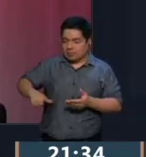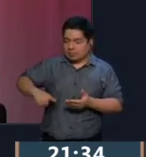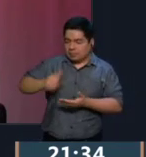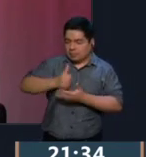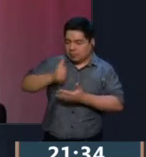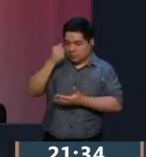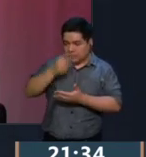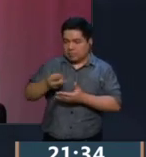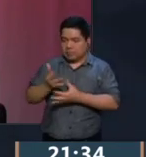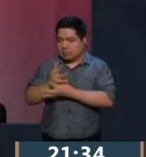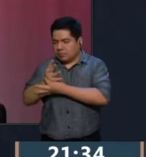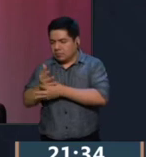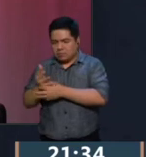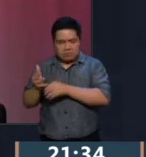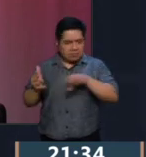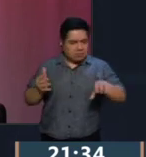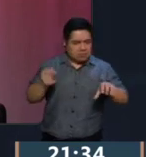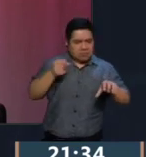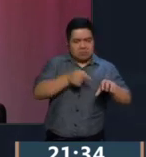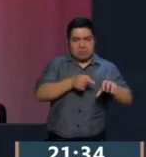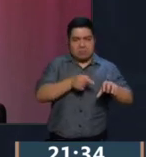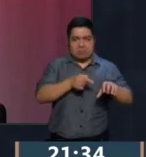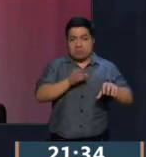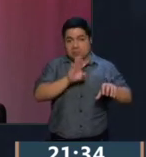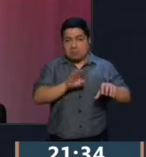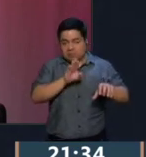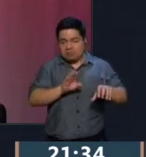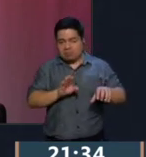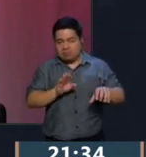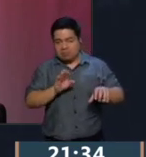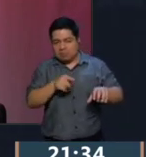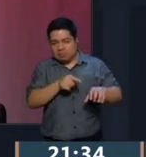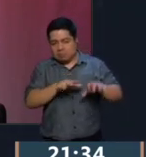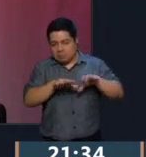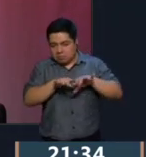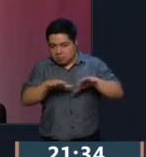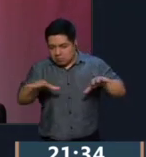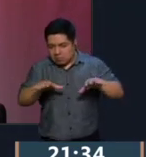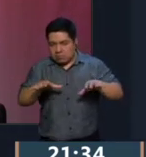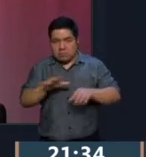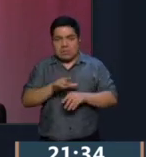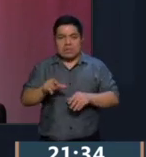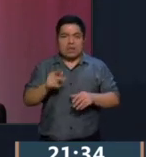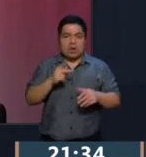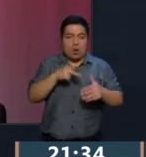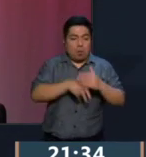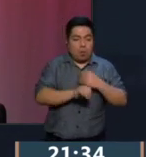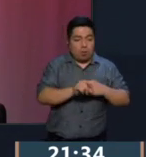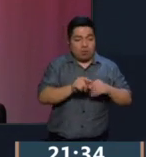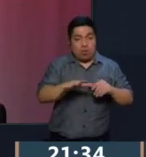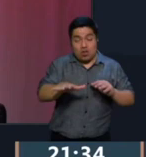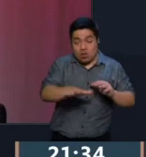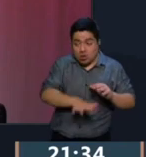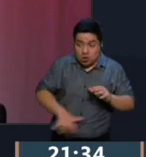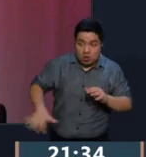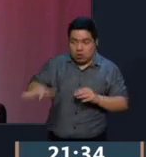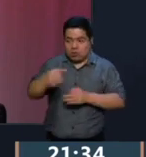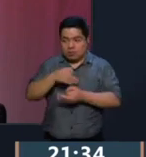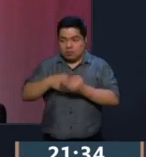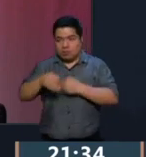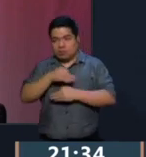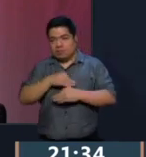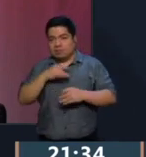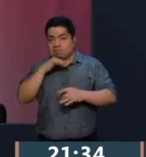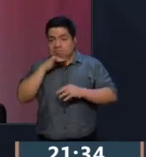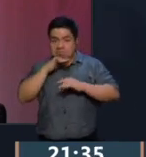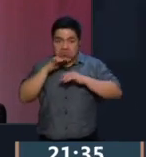que lejos de lo que ha dicho el gobierno de la ciudad, lamentablemente están haciendo ver que el manto acuífero, más allá de un pozo,